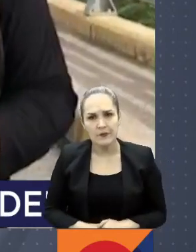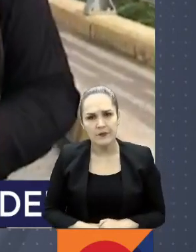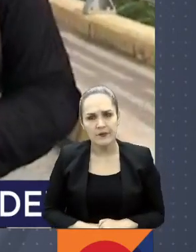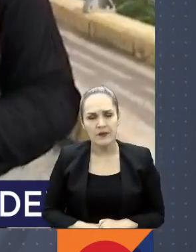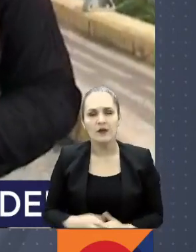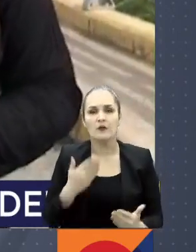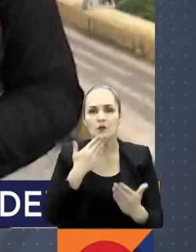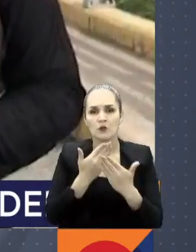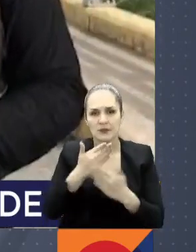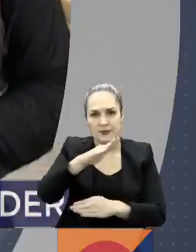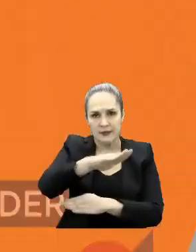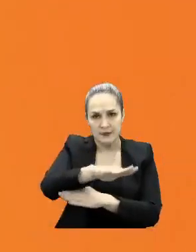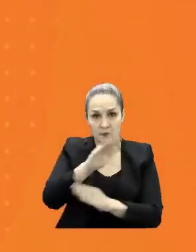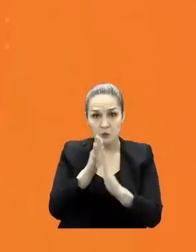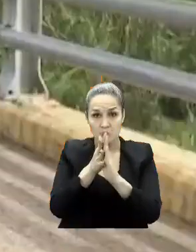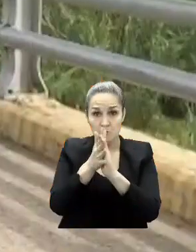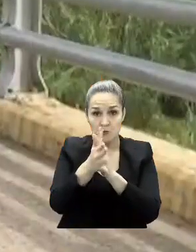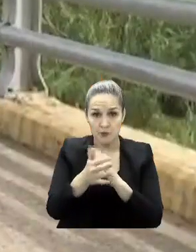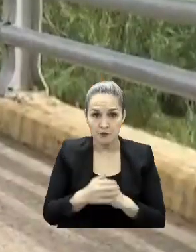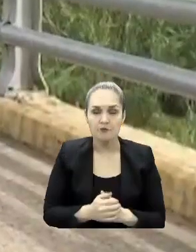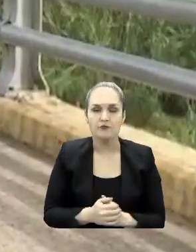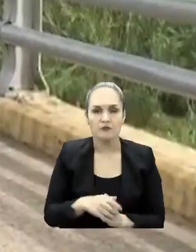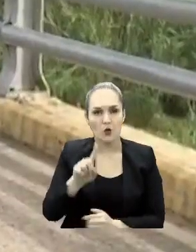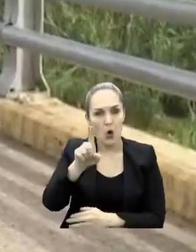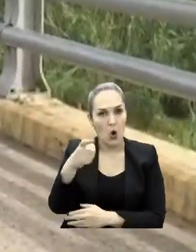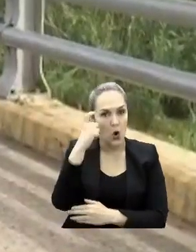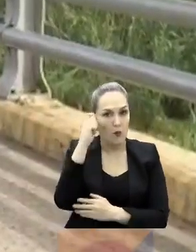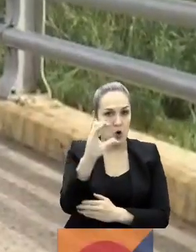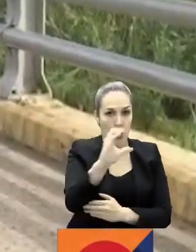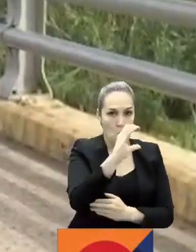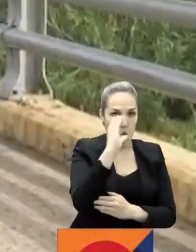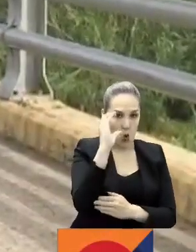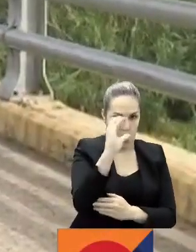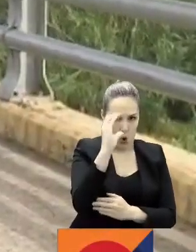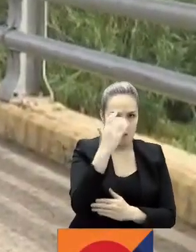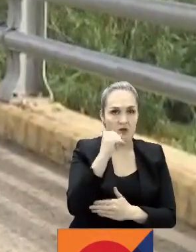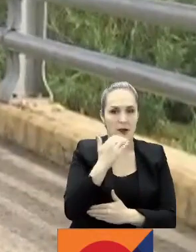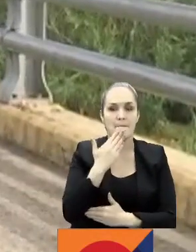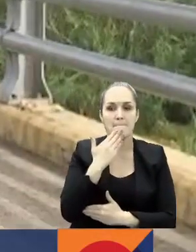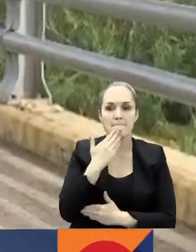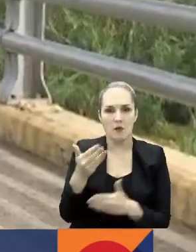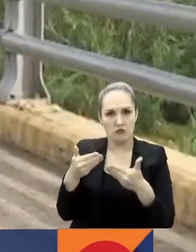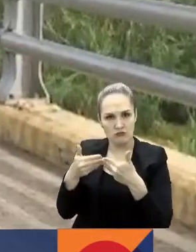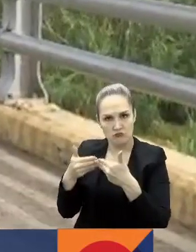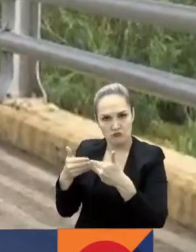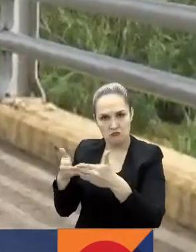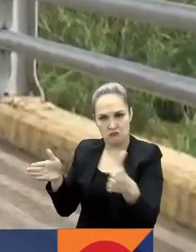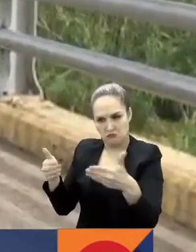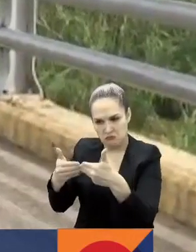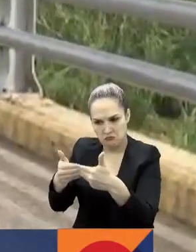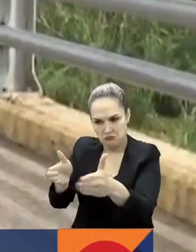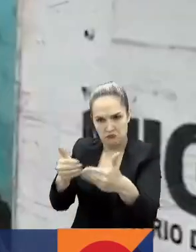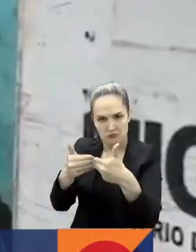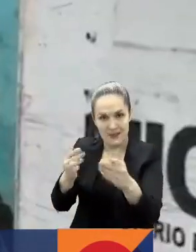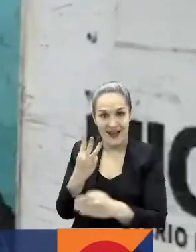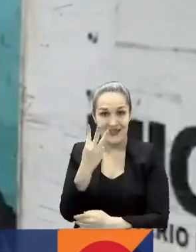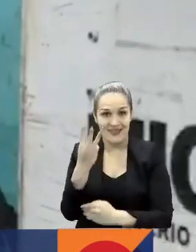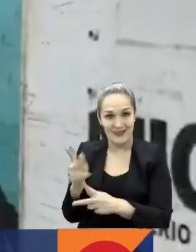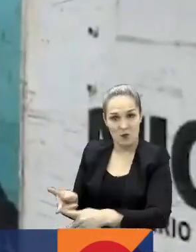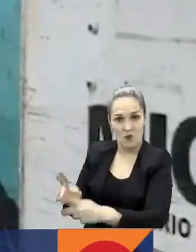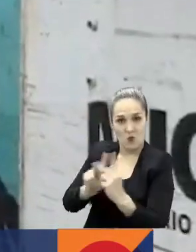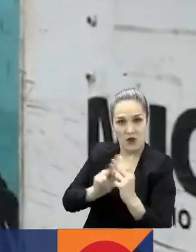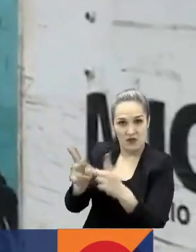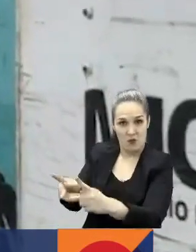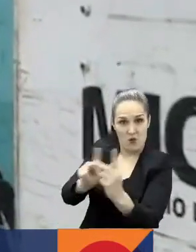Buenas tardes. Pese a que las autoridades y el gobierno nacional colombiano autorizó el paso por los puentes internacionales hacia Venezuela, el